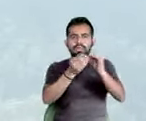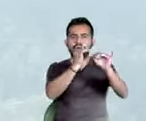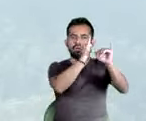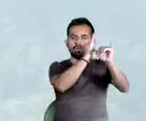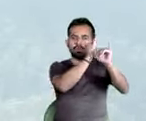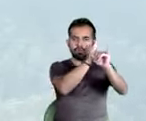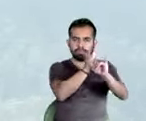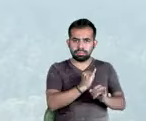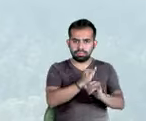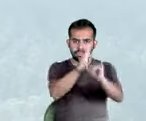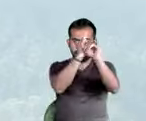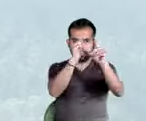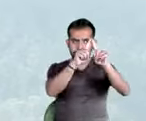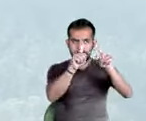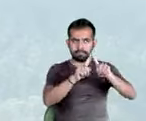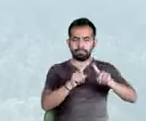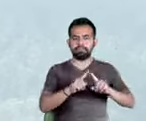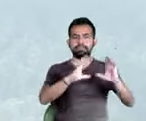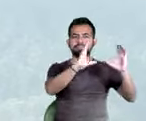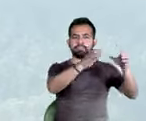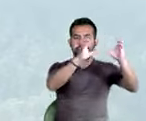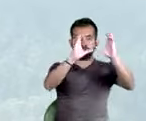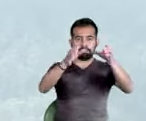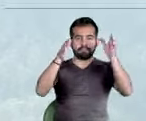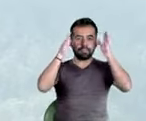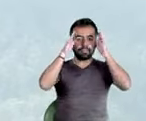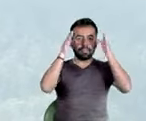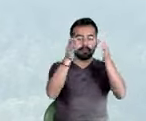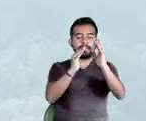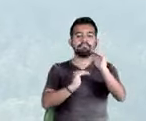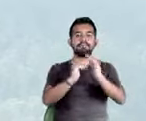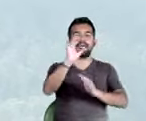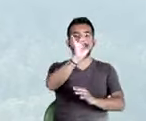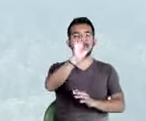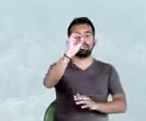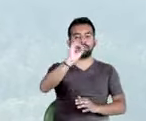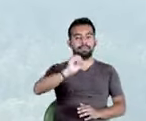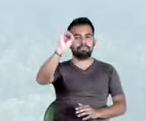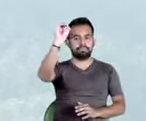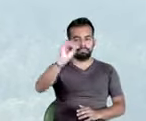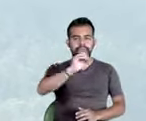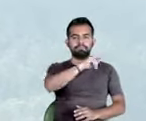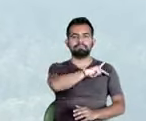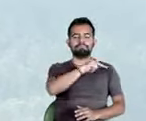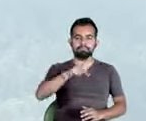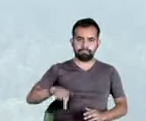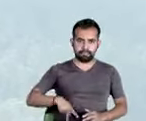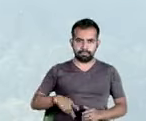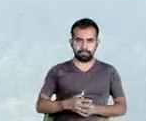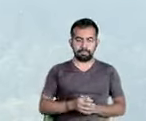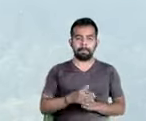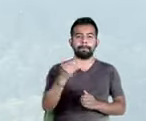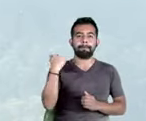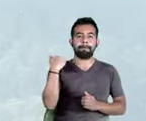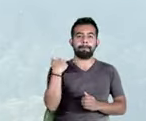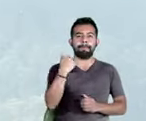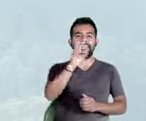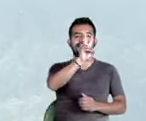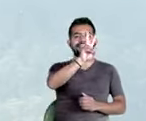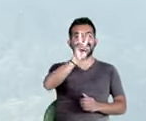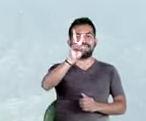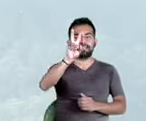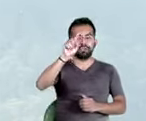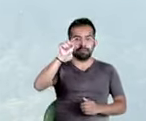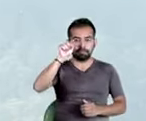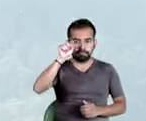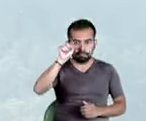adscritas, donde se concentra además más del 80% del personal. Tenemos 22 mil funcionarios en